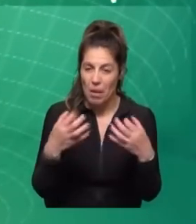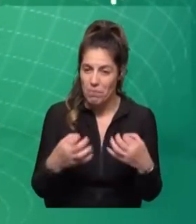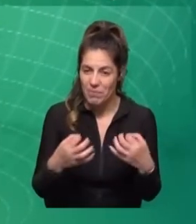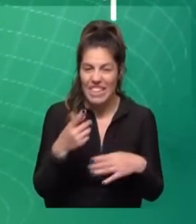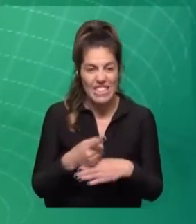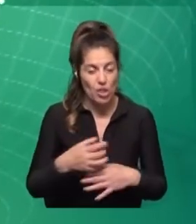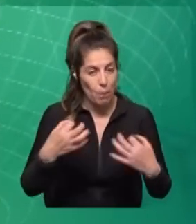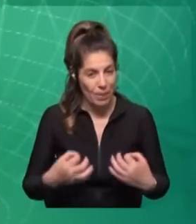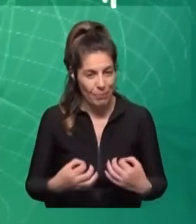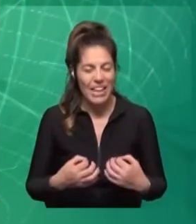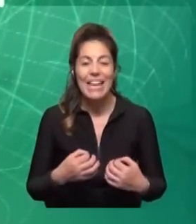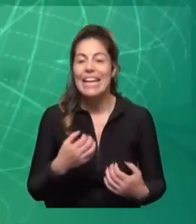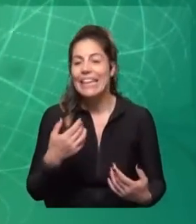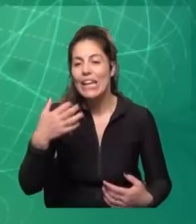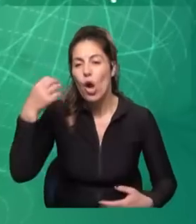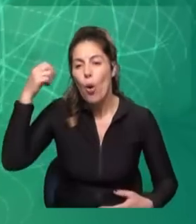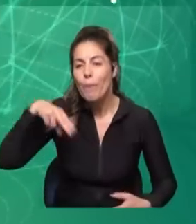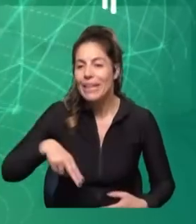frente amplio mantenga la interpelación